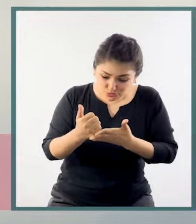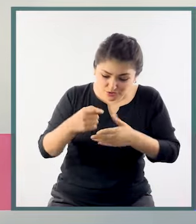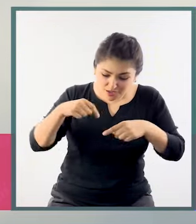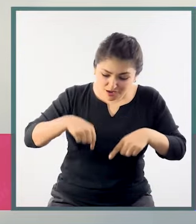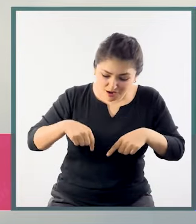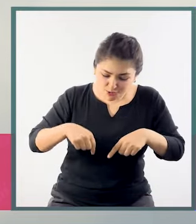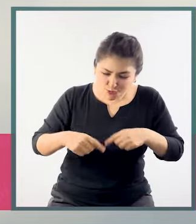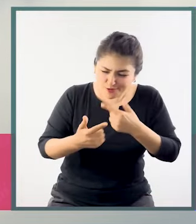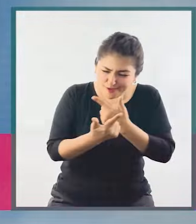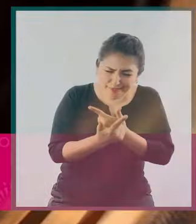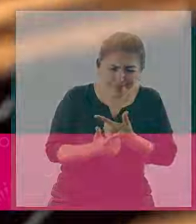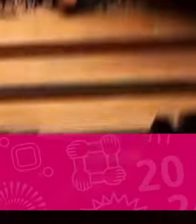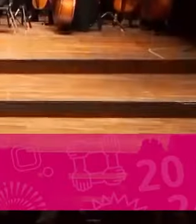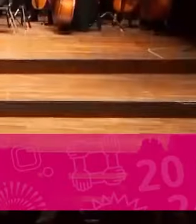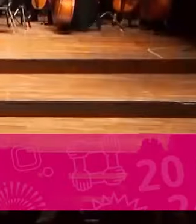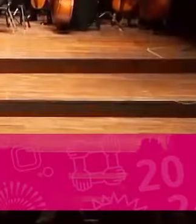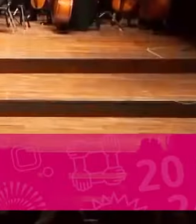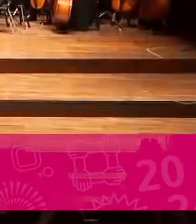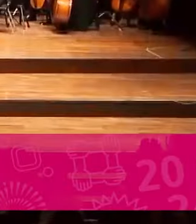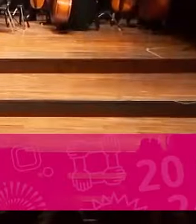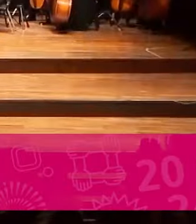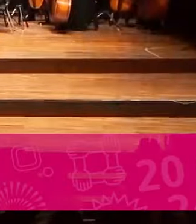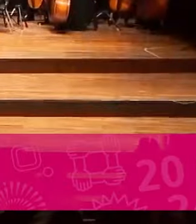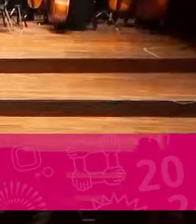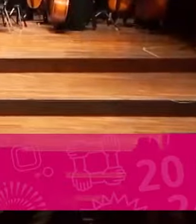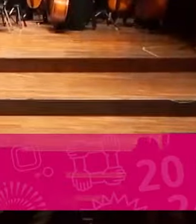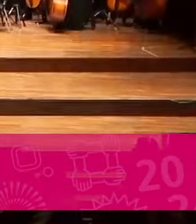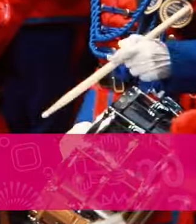de las mieles de la libertad.